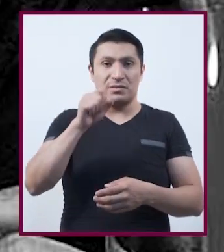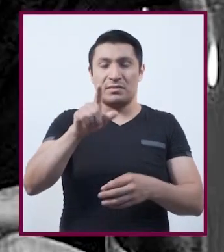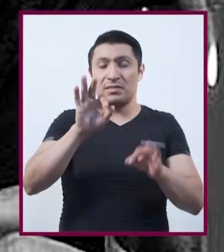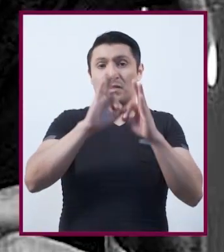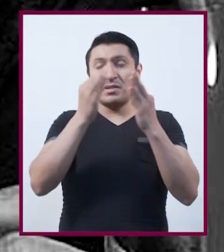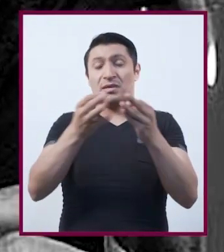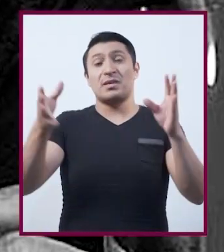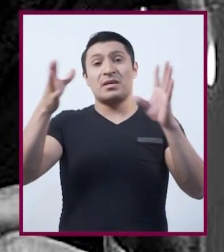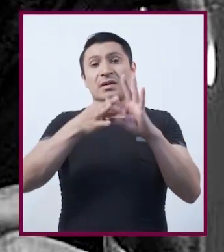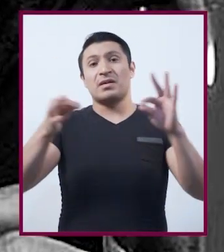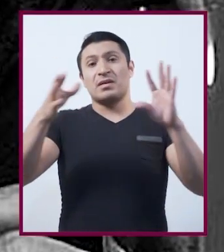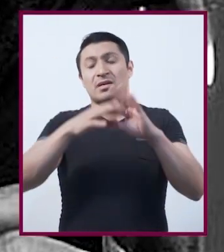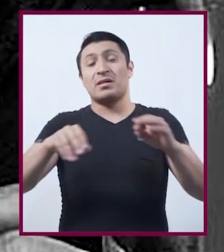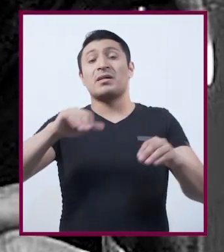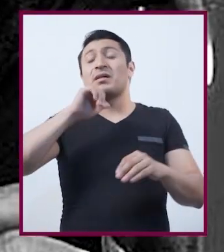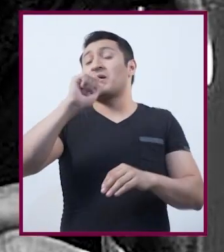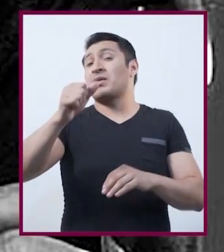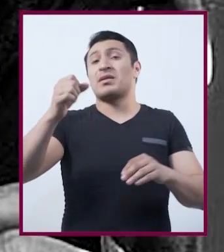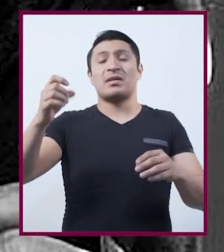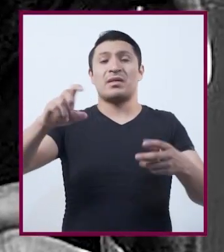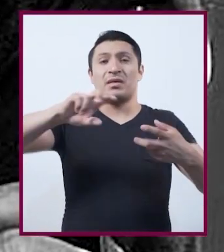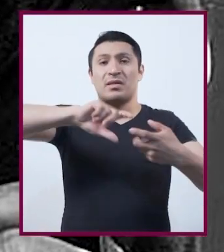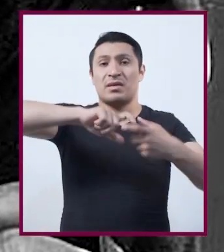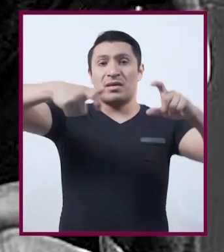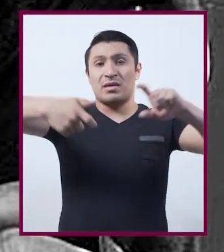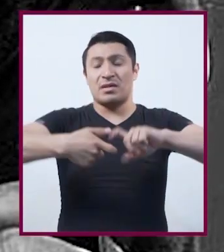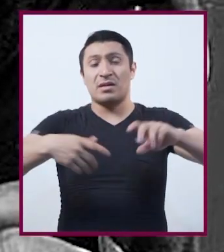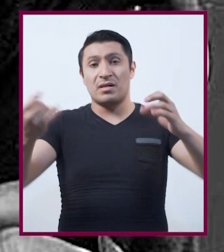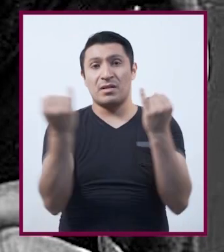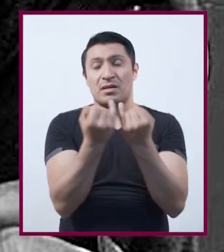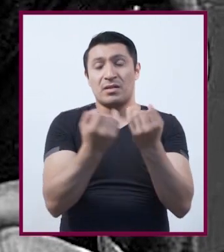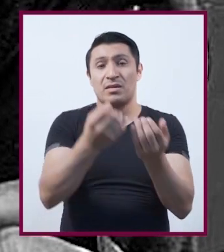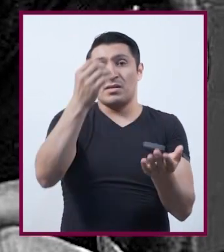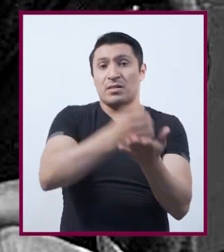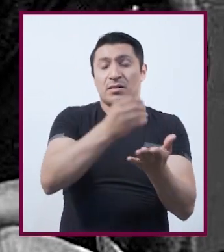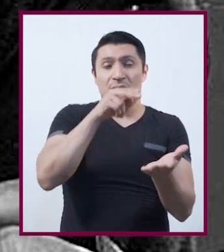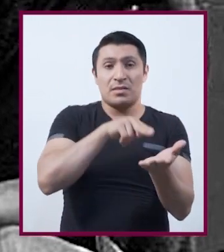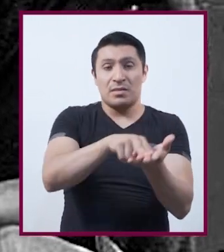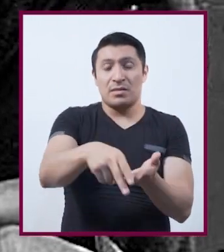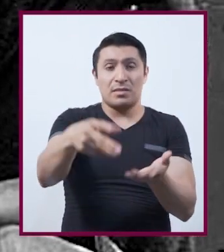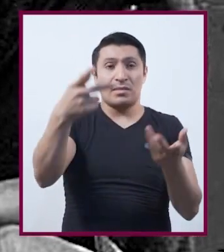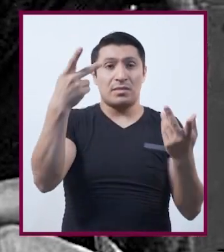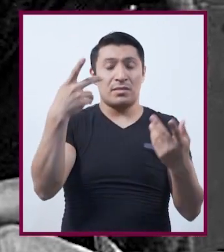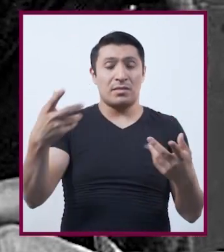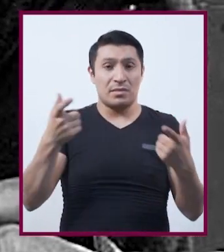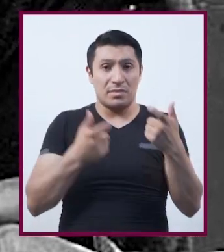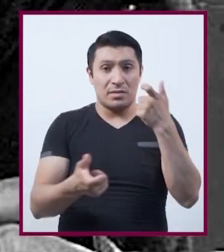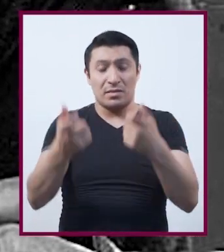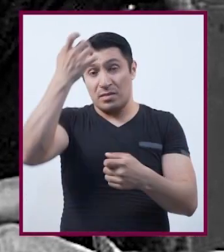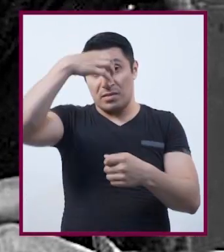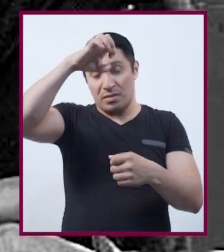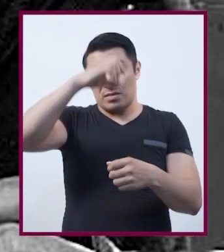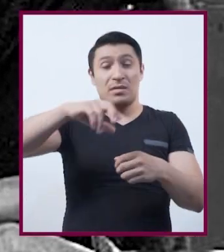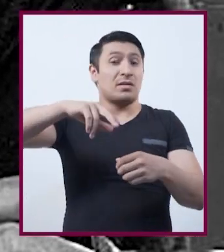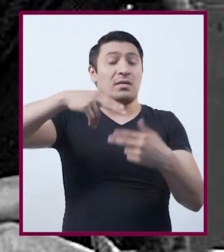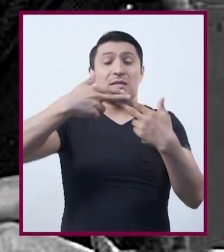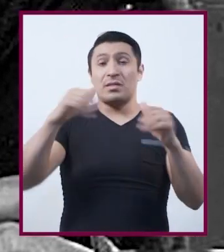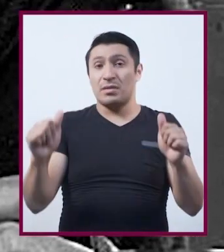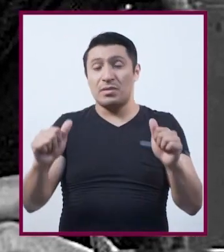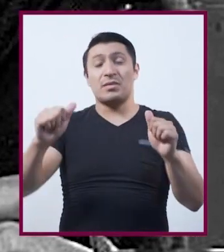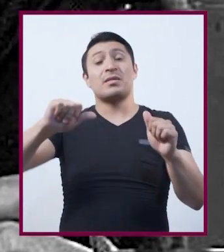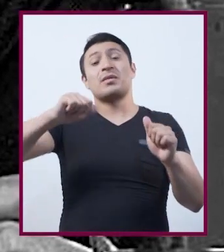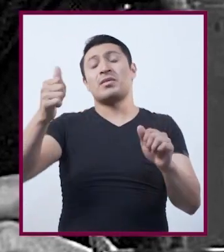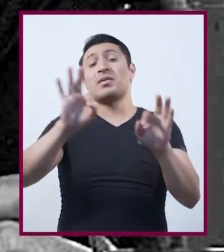ganancias. Una de las principales críticas que hace Galeano a Estados Unidos tiene que ver con cómo ellos, pero igualmente